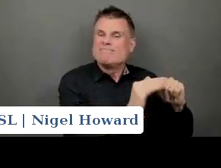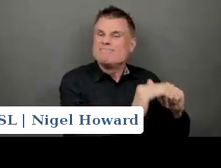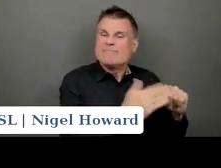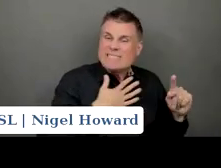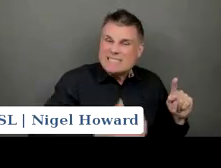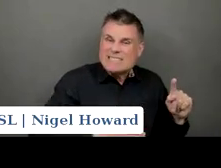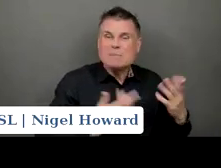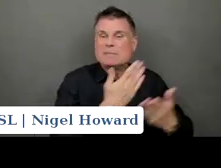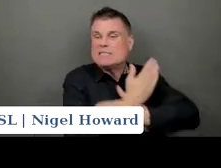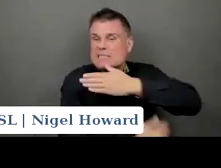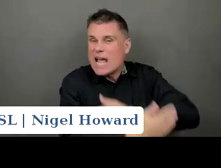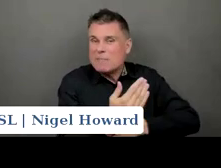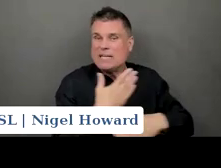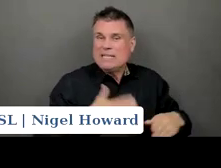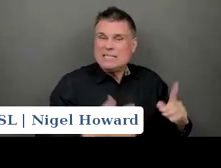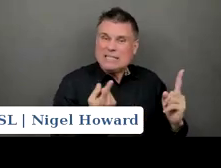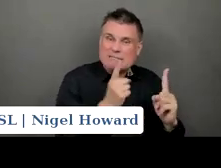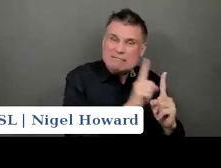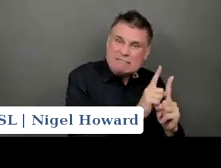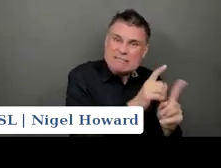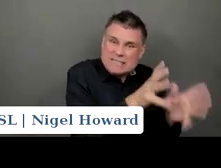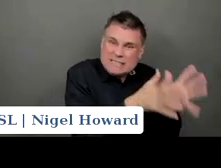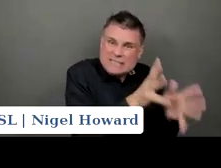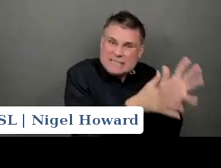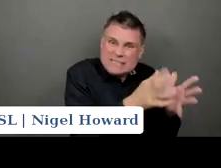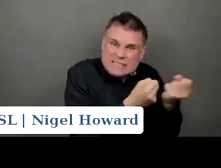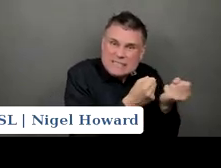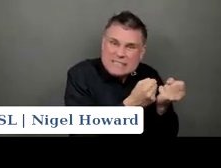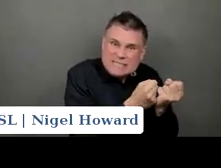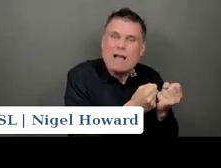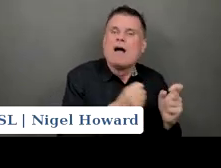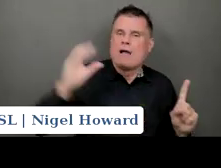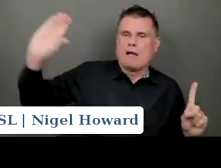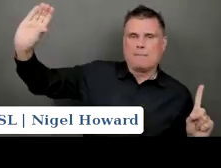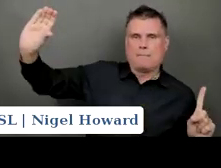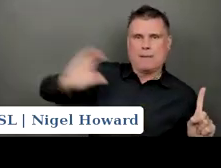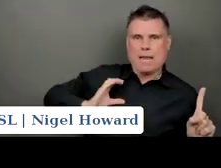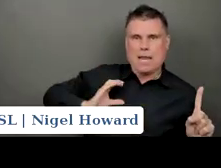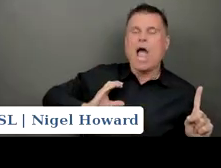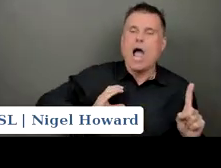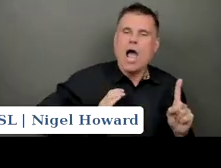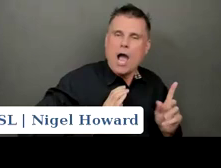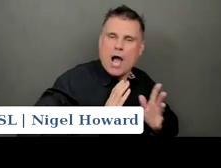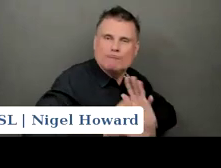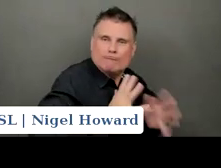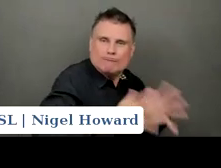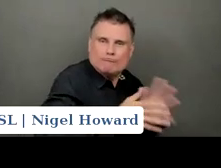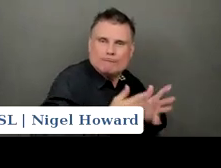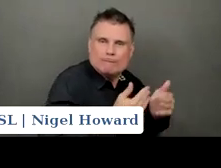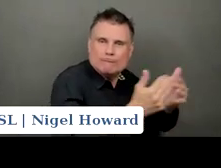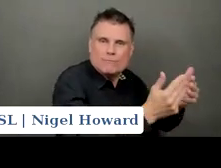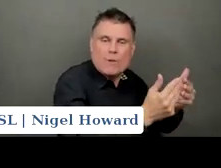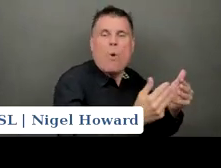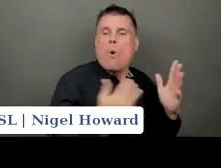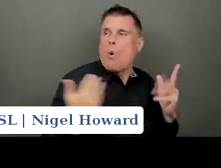en su domicilio para aquellas personas que sean tanto en vejez como incluso niños o niñas en su acompañamiento